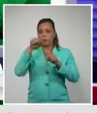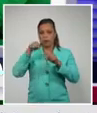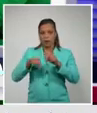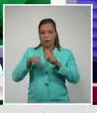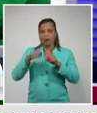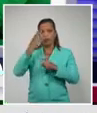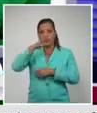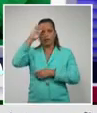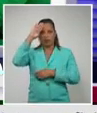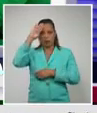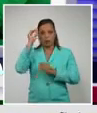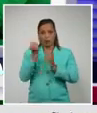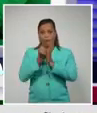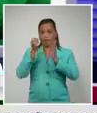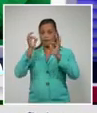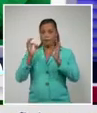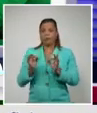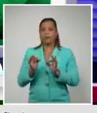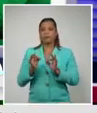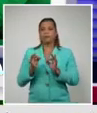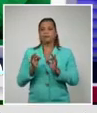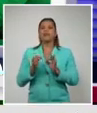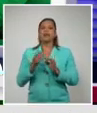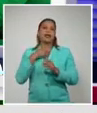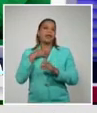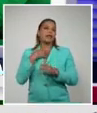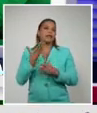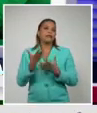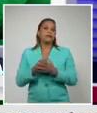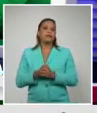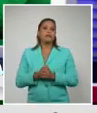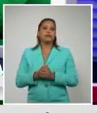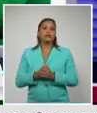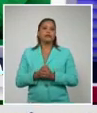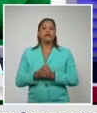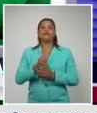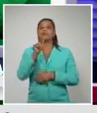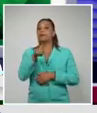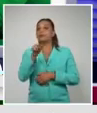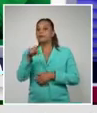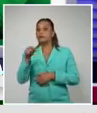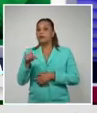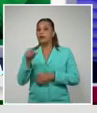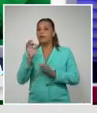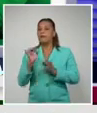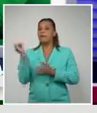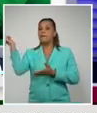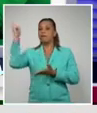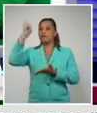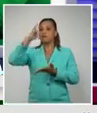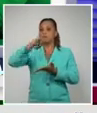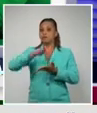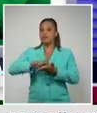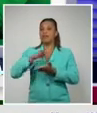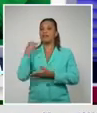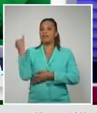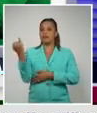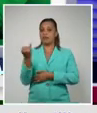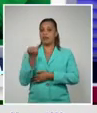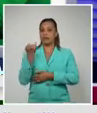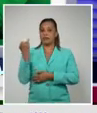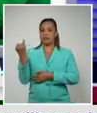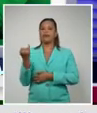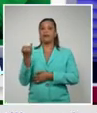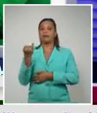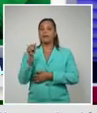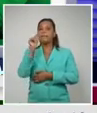la COVID-19 han tenido, son pacientes viajeros internacionales, son